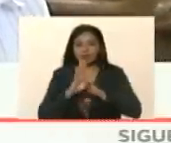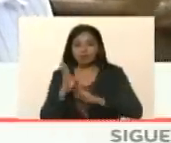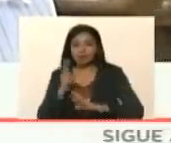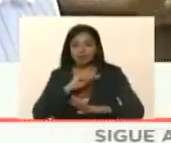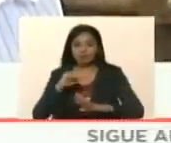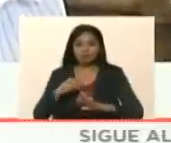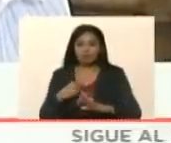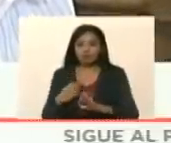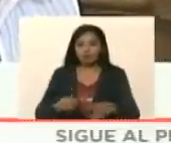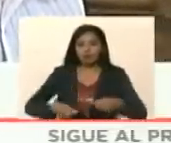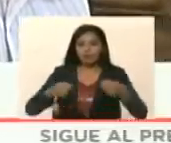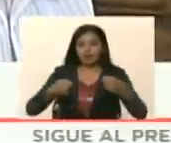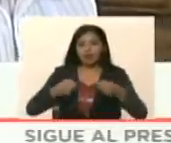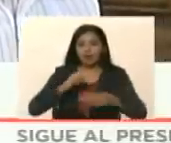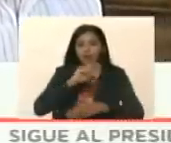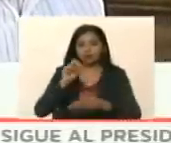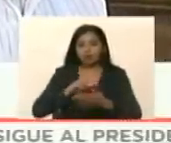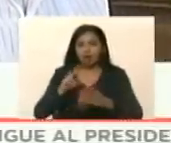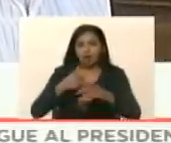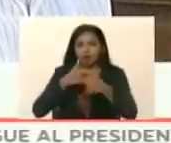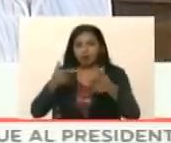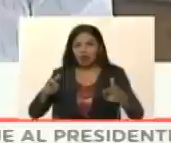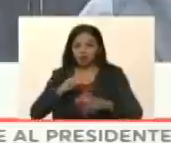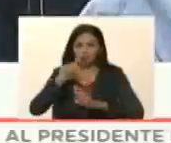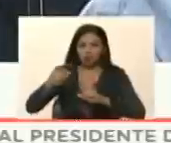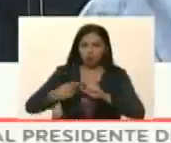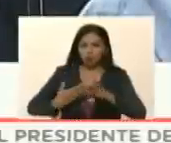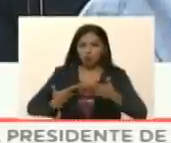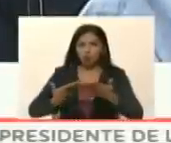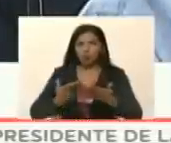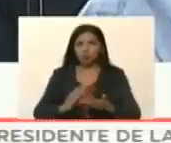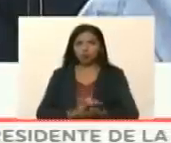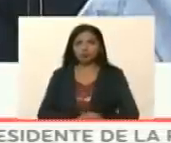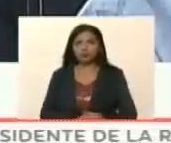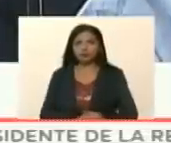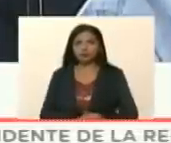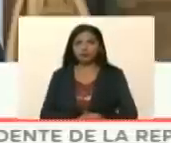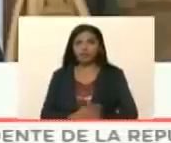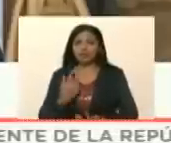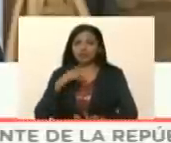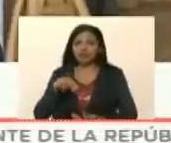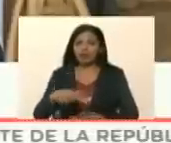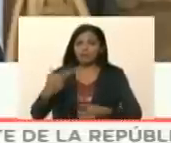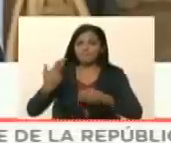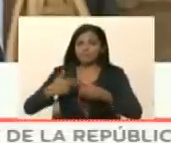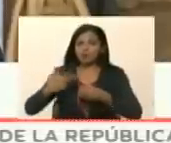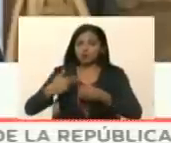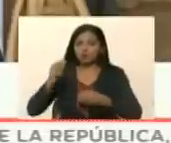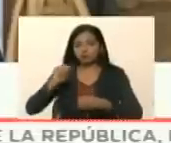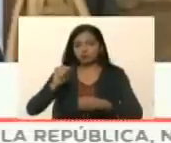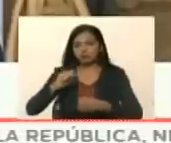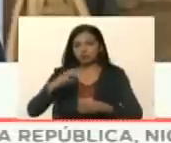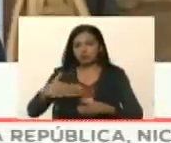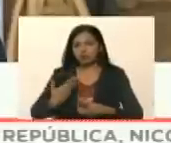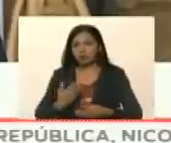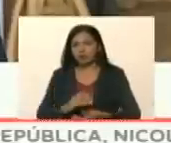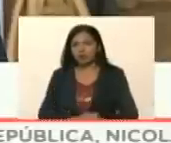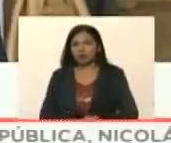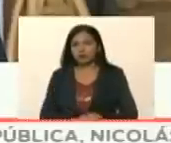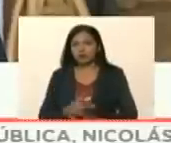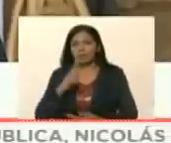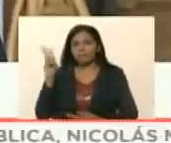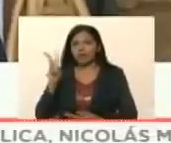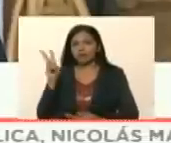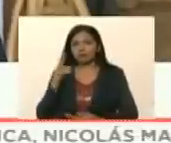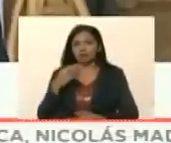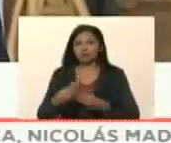el mercado nacional a nivel general. Porque estaba el chorro petrolero. Esa Venezuela